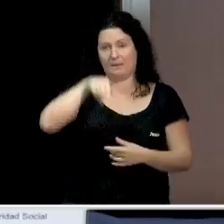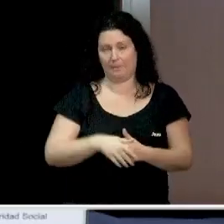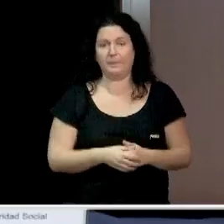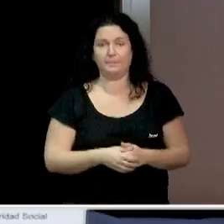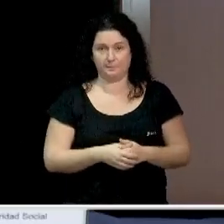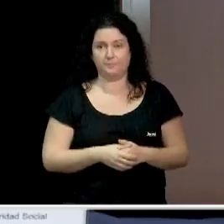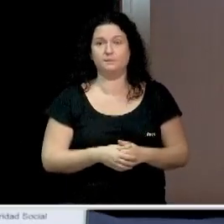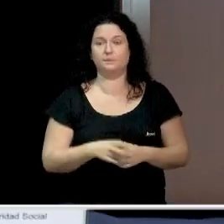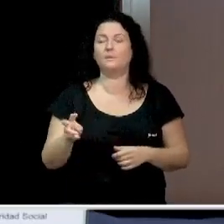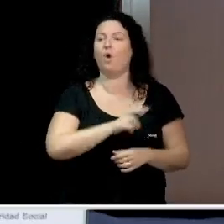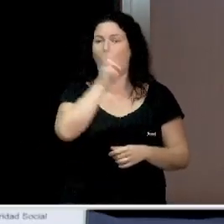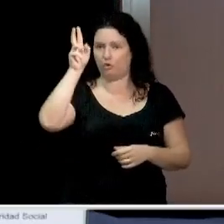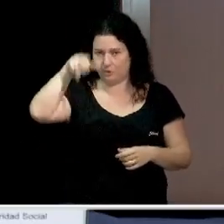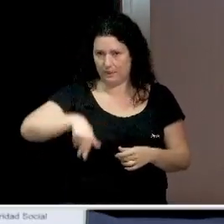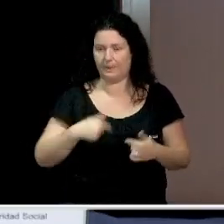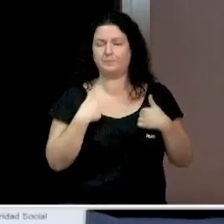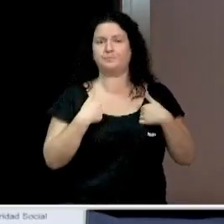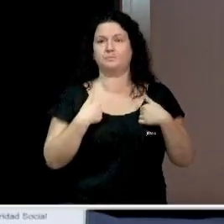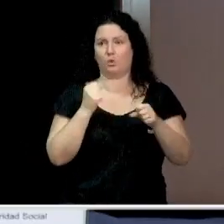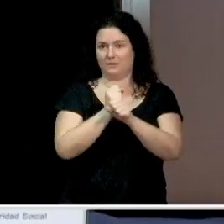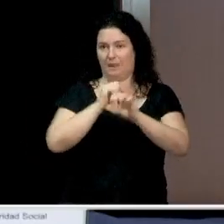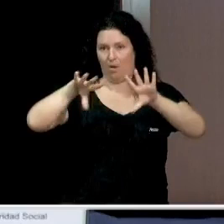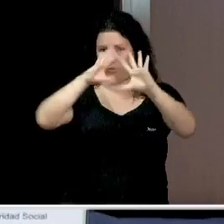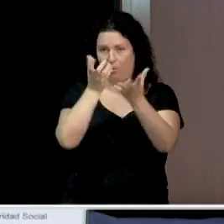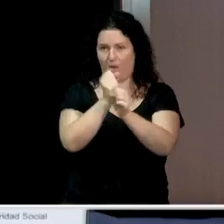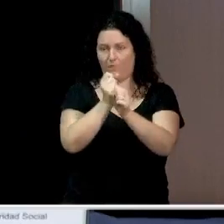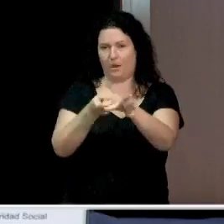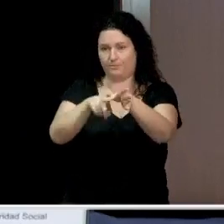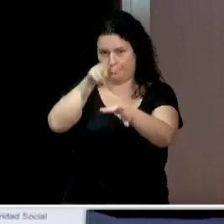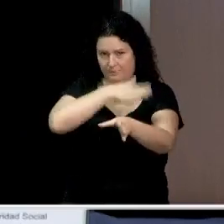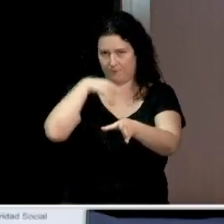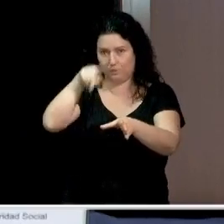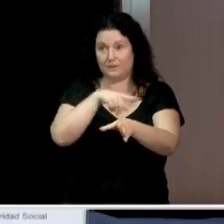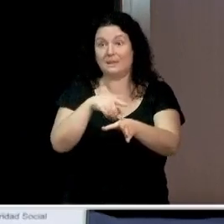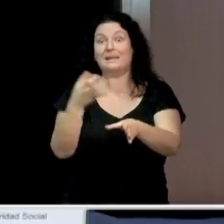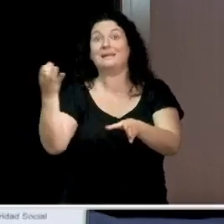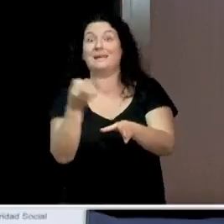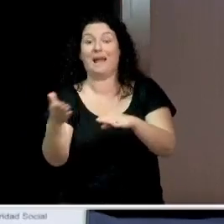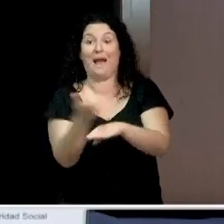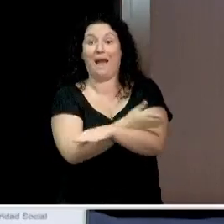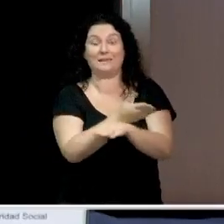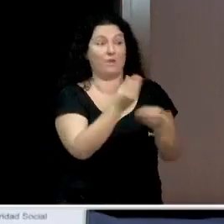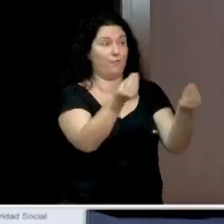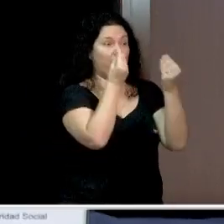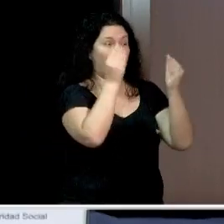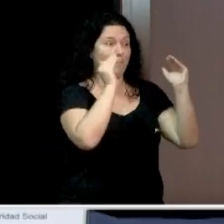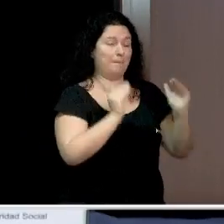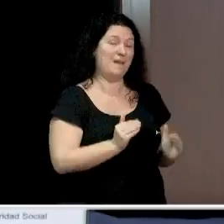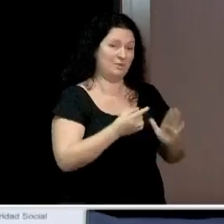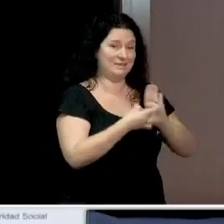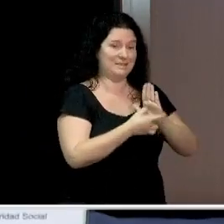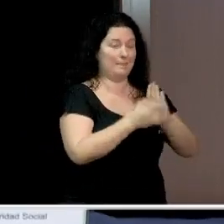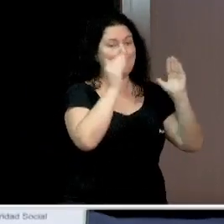cuenta como limitativo de la participación laboral del colectivo es el déficit formativo y en las cualificaciones